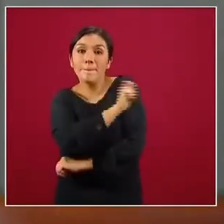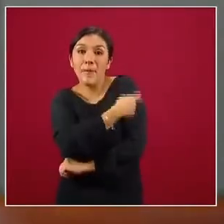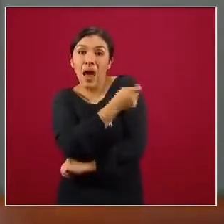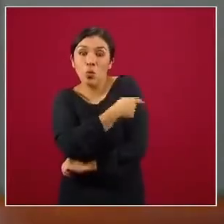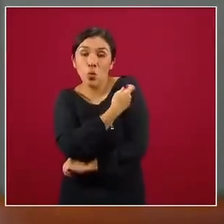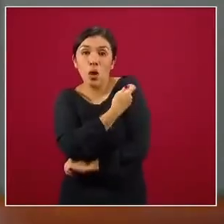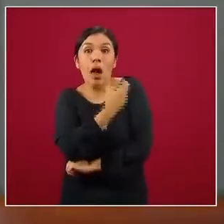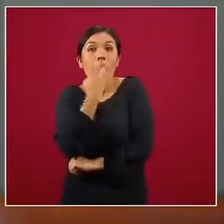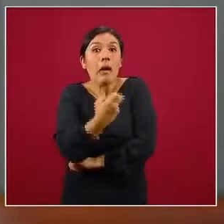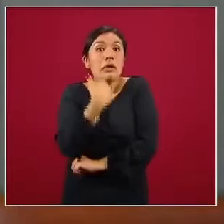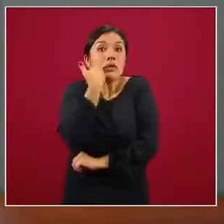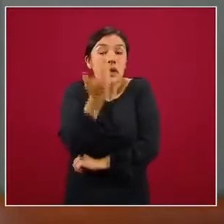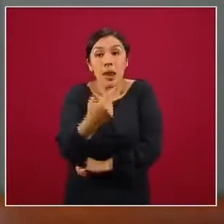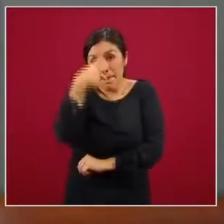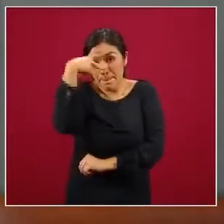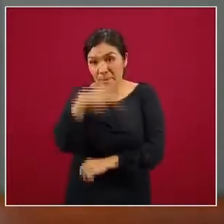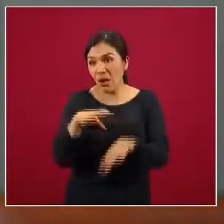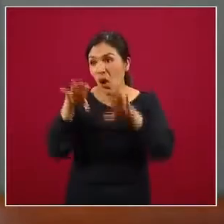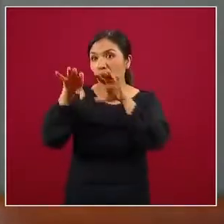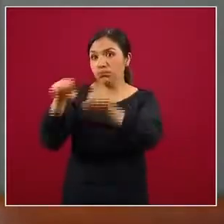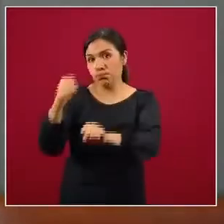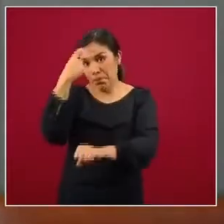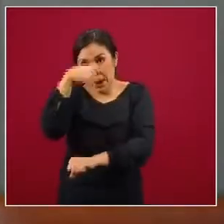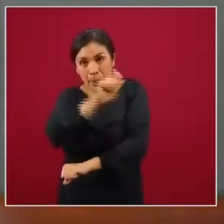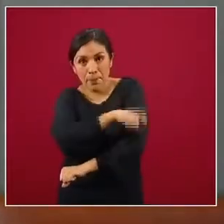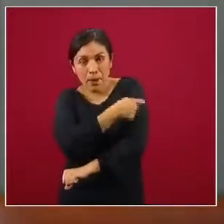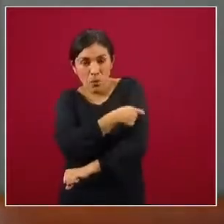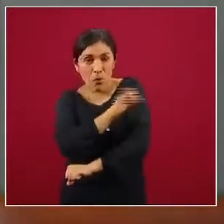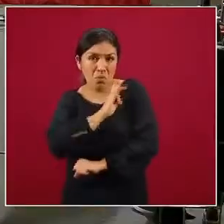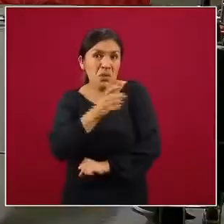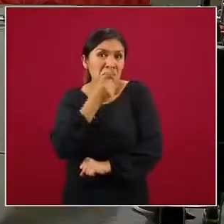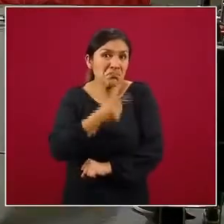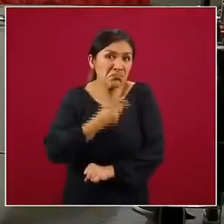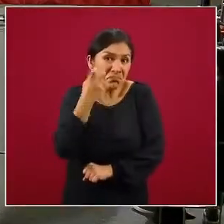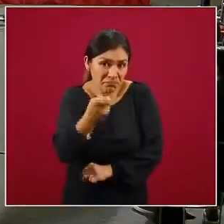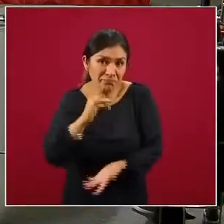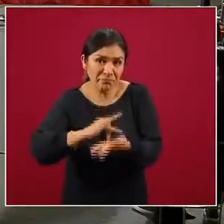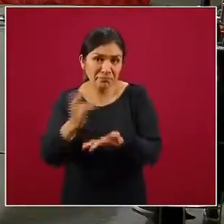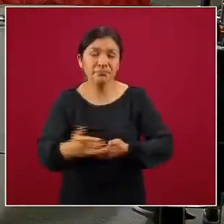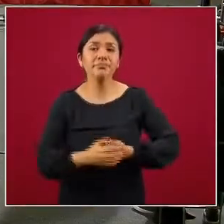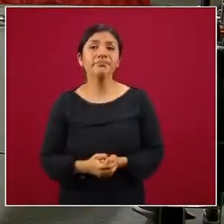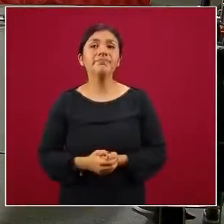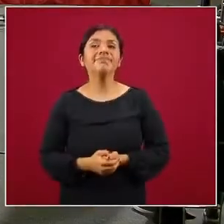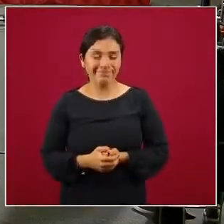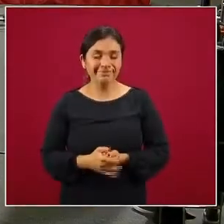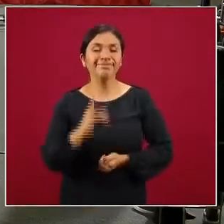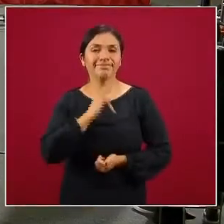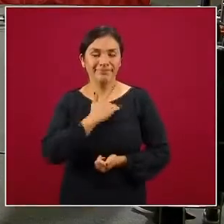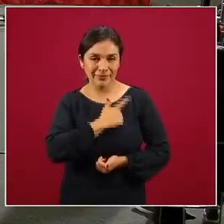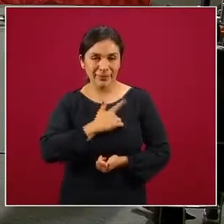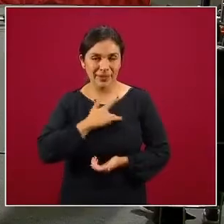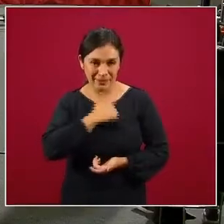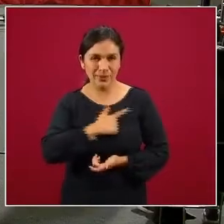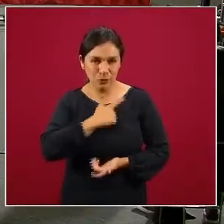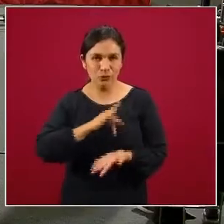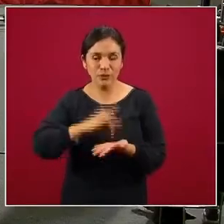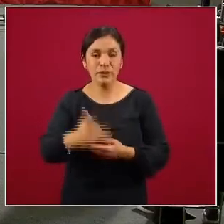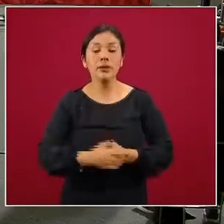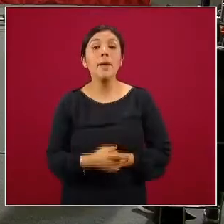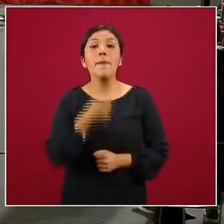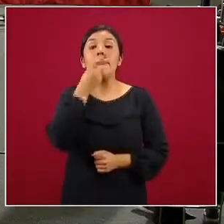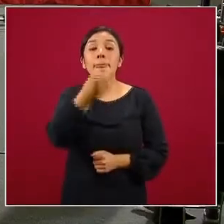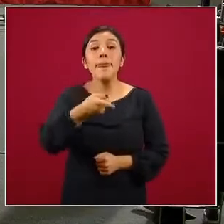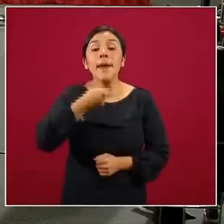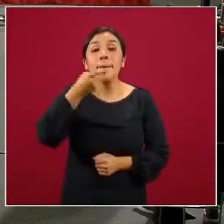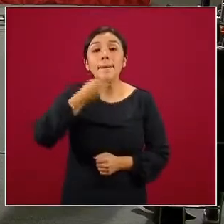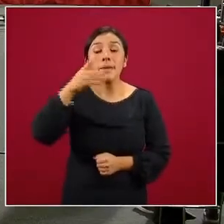pueda tener acceso a esta vacuna. Si nos puede comentar un poco de esto, y muchísimas gracias. Con mucho gusto, Carlos, con mucho gusto. Sobre el